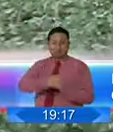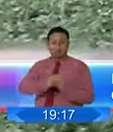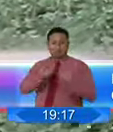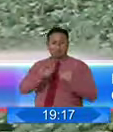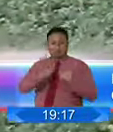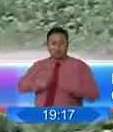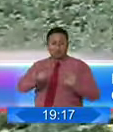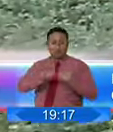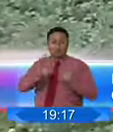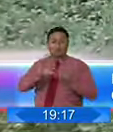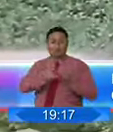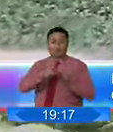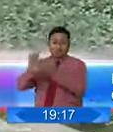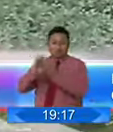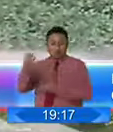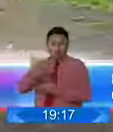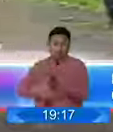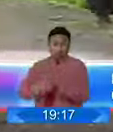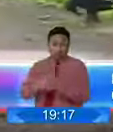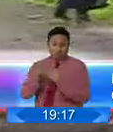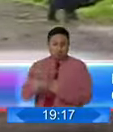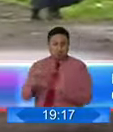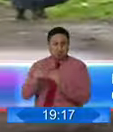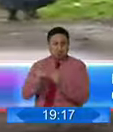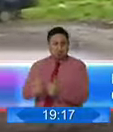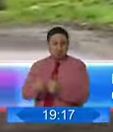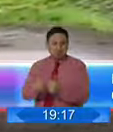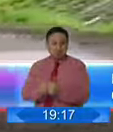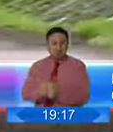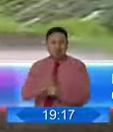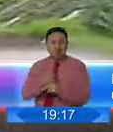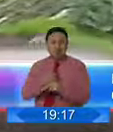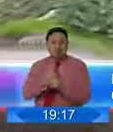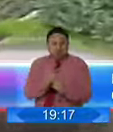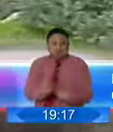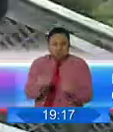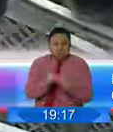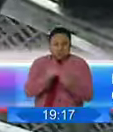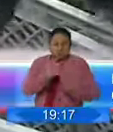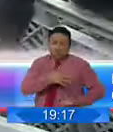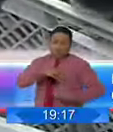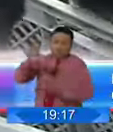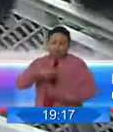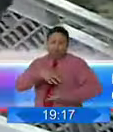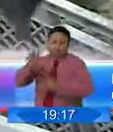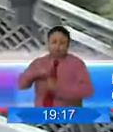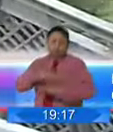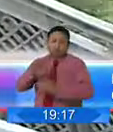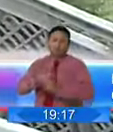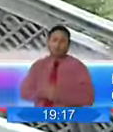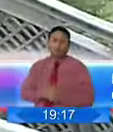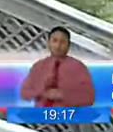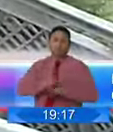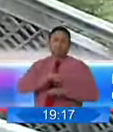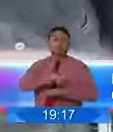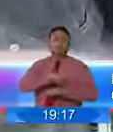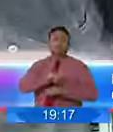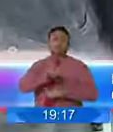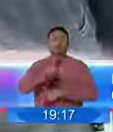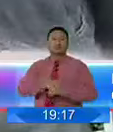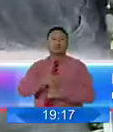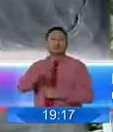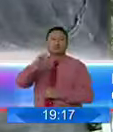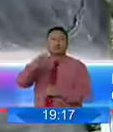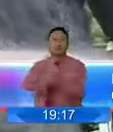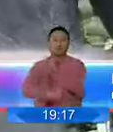las relaciones comerciales y abrir espacios a más productos, ya que las exportaciones de Ecuador hacia los Estados miembros